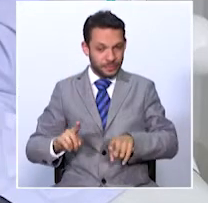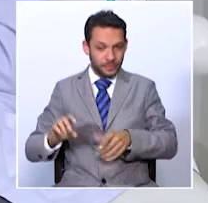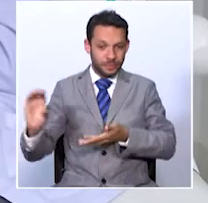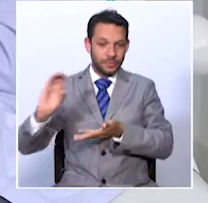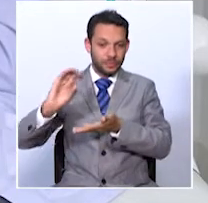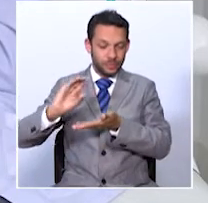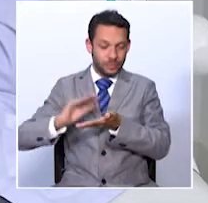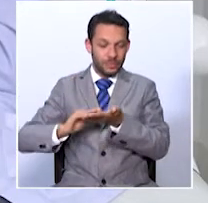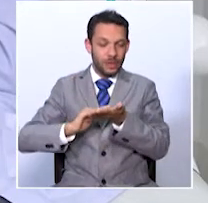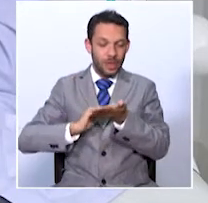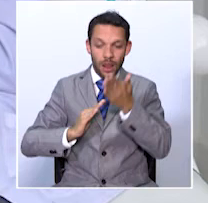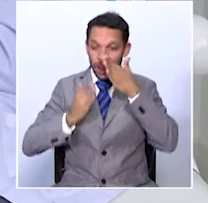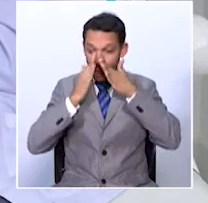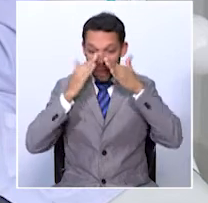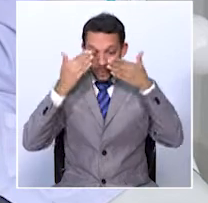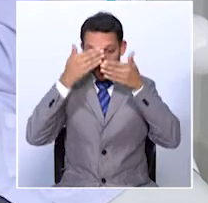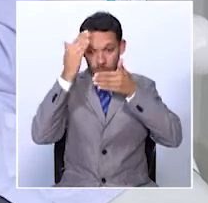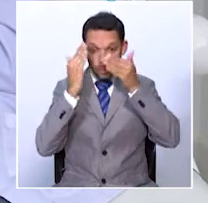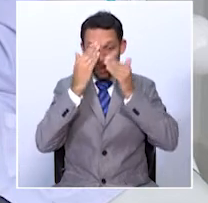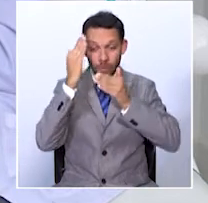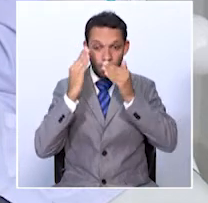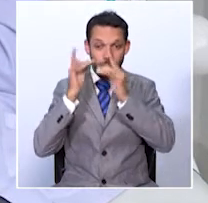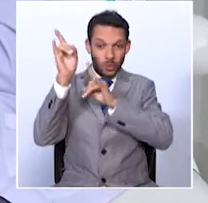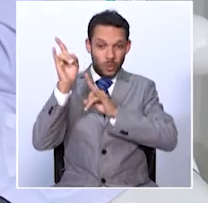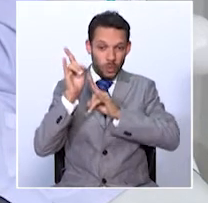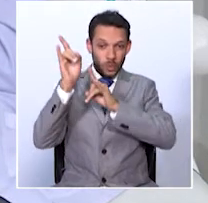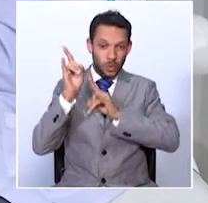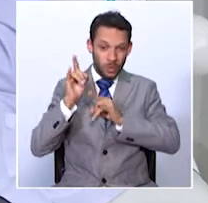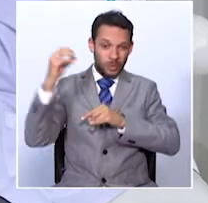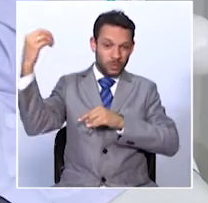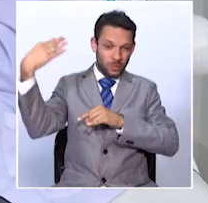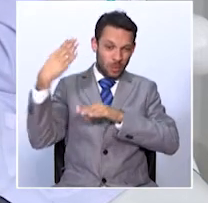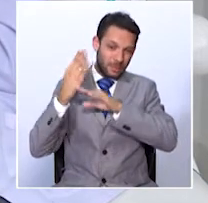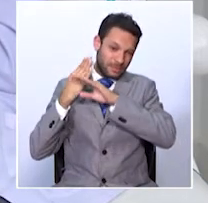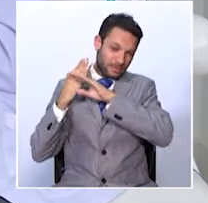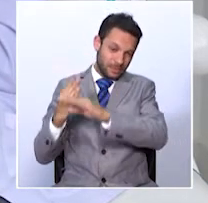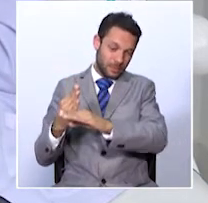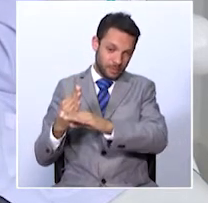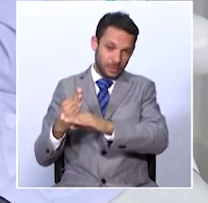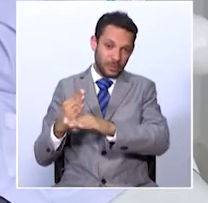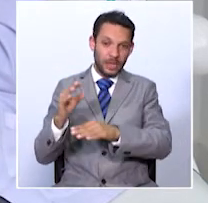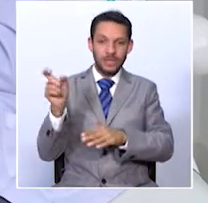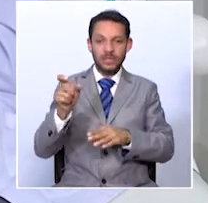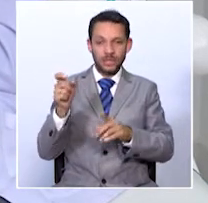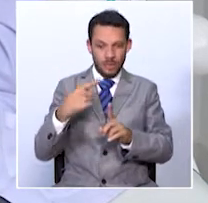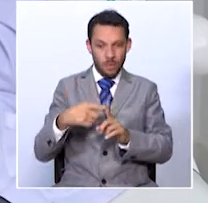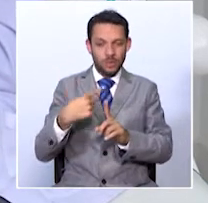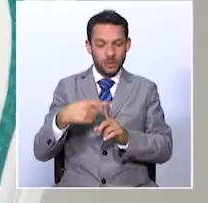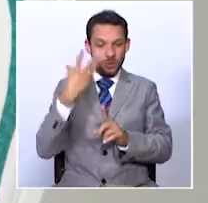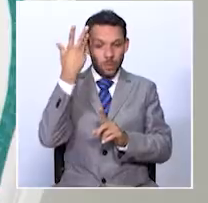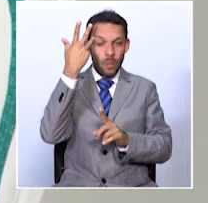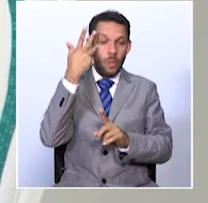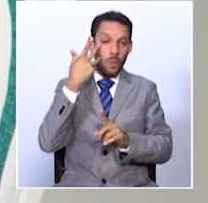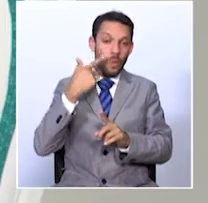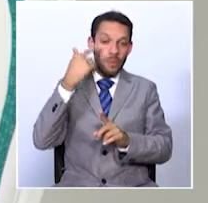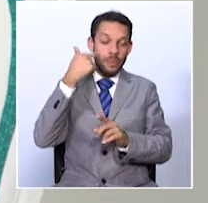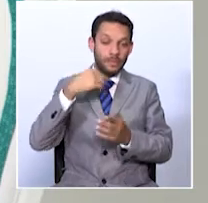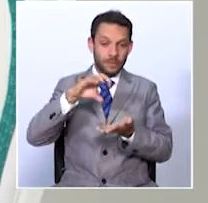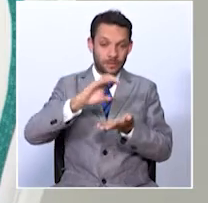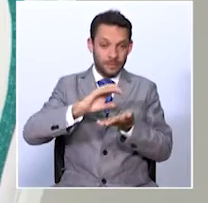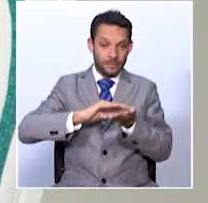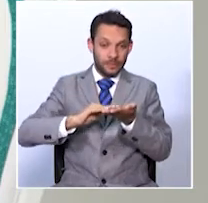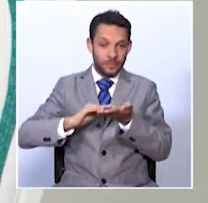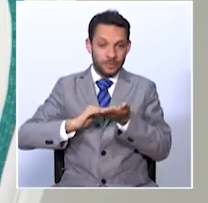muy importante. Yo he mostrado varios programas acá de los efectos positivos de los protectores y demás. Un protector así